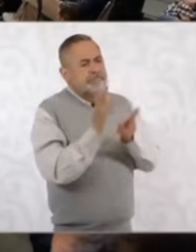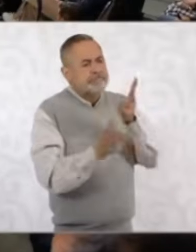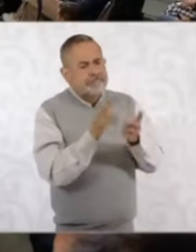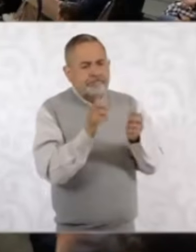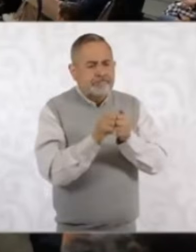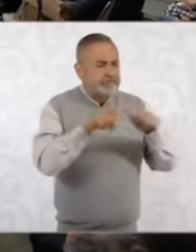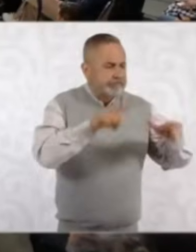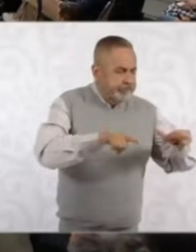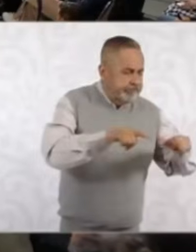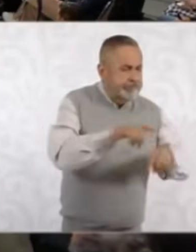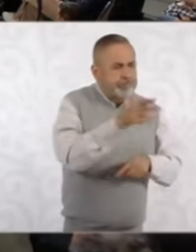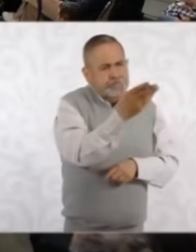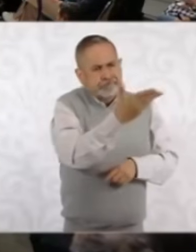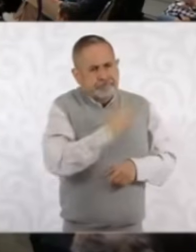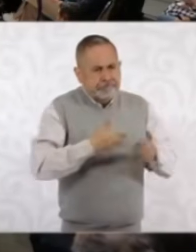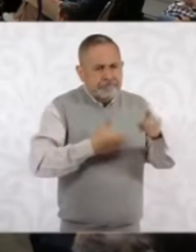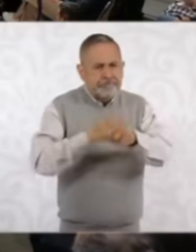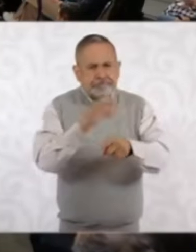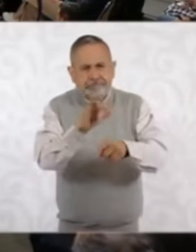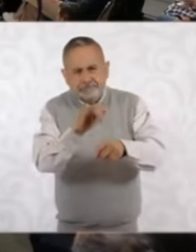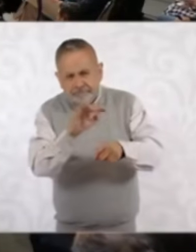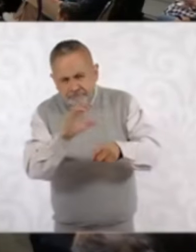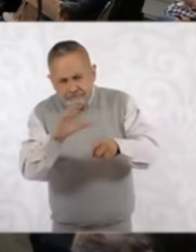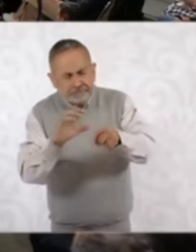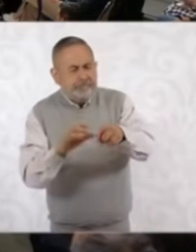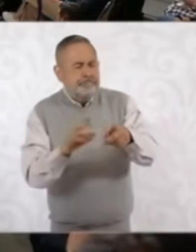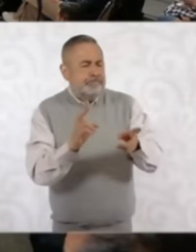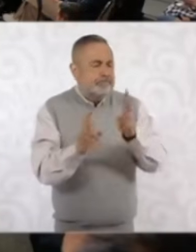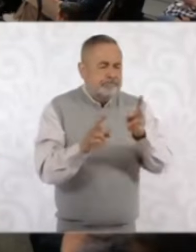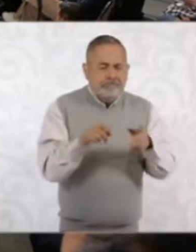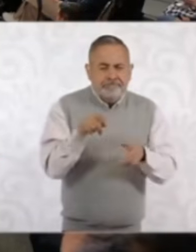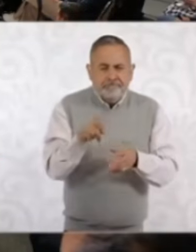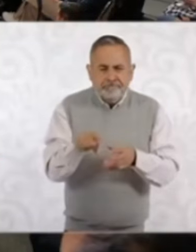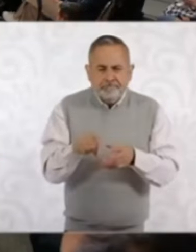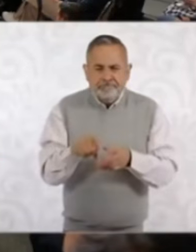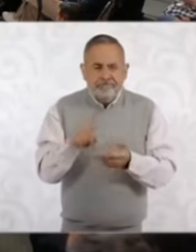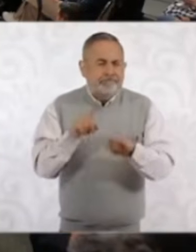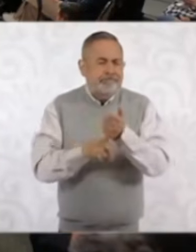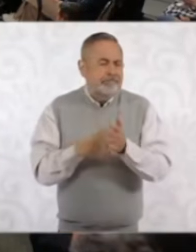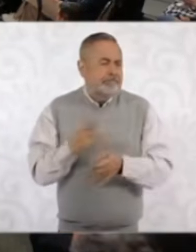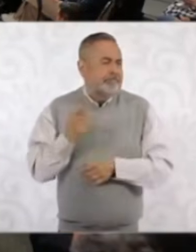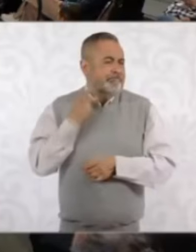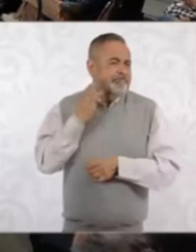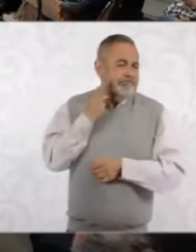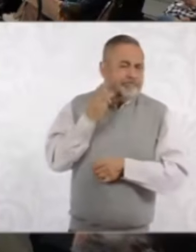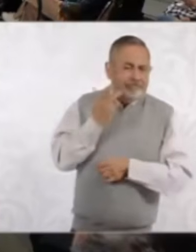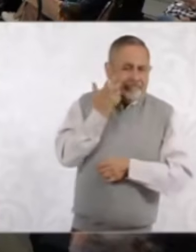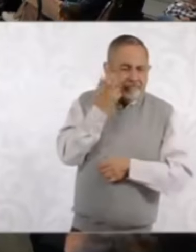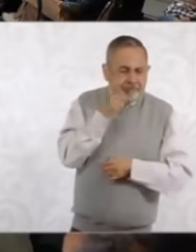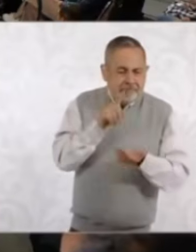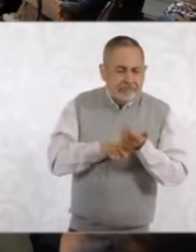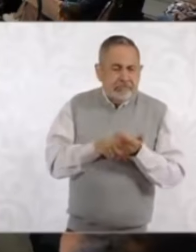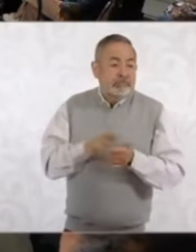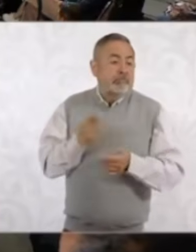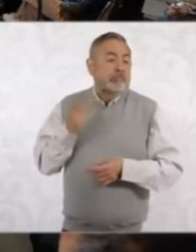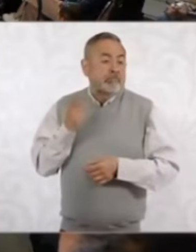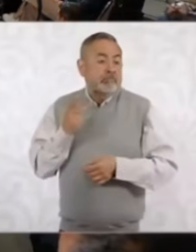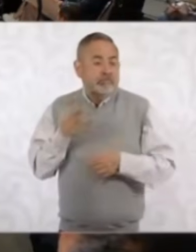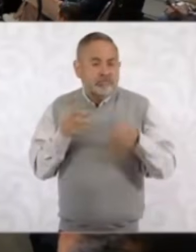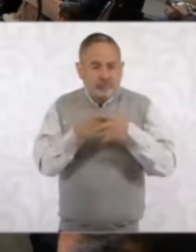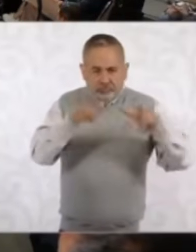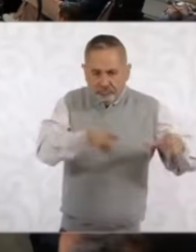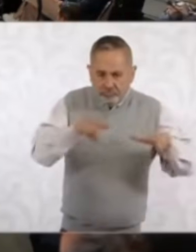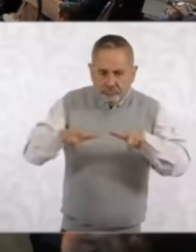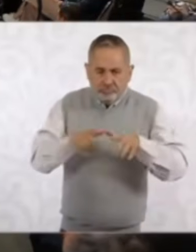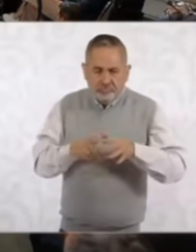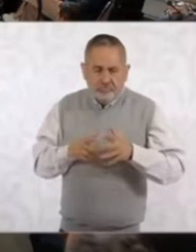Presidenta Citlali, también del sesgo político, ideológico de las plataformas, con mucho